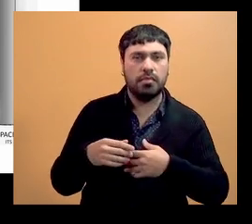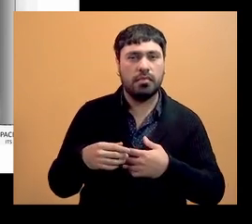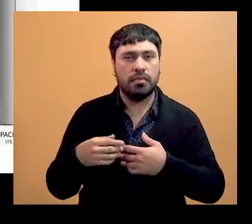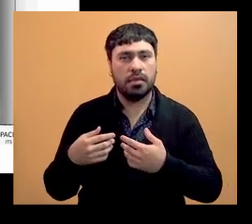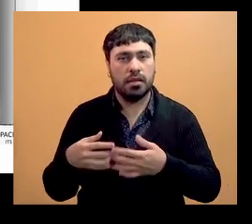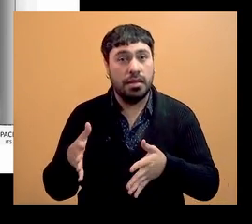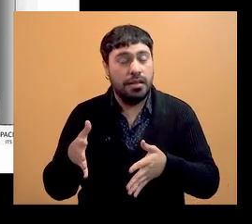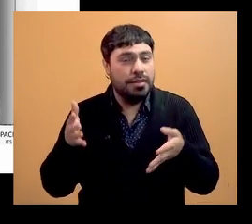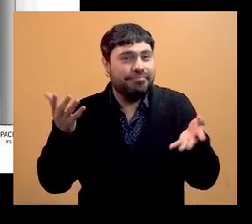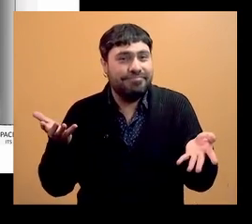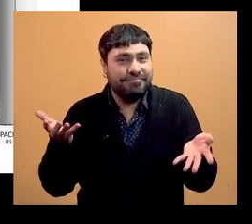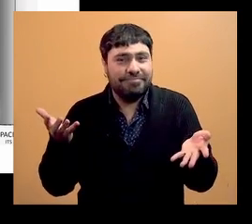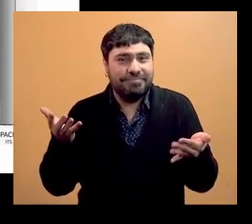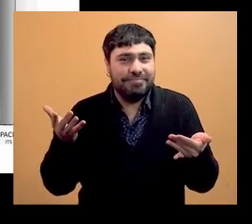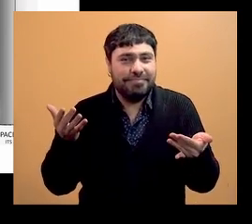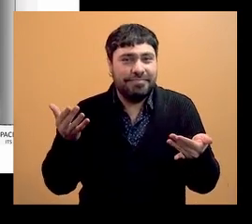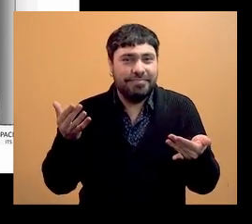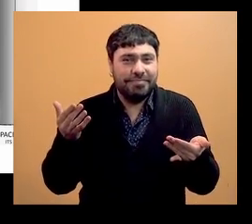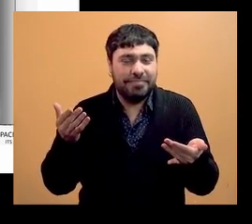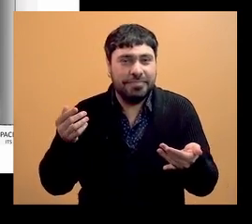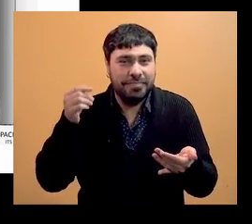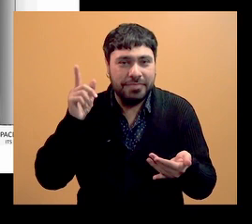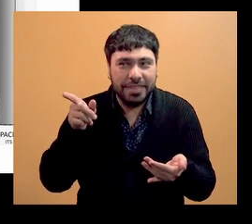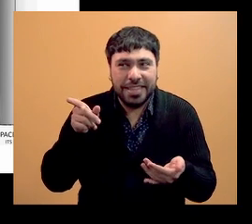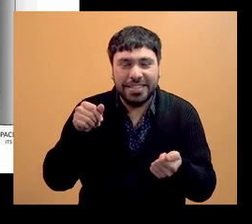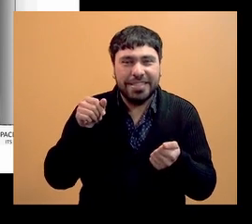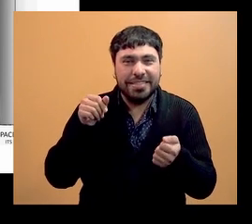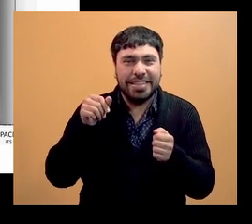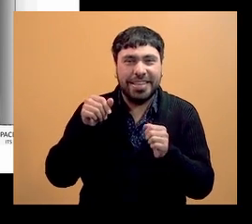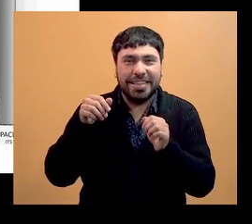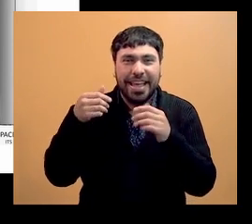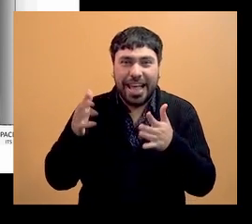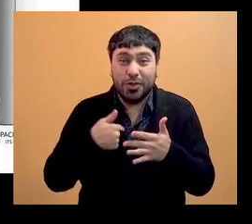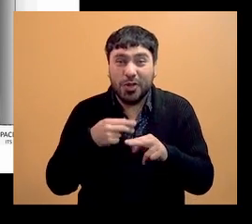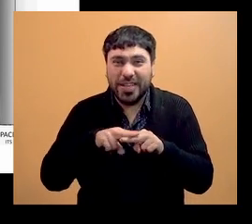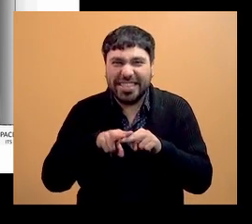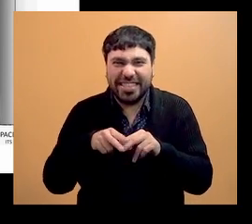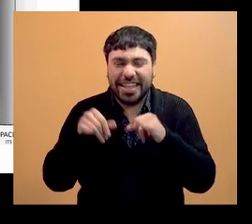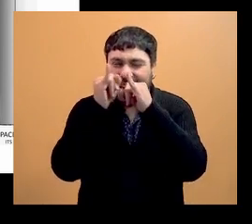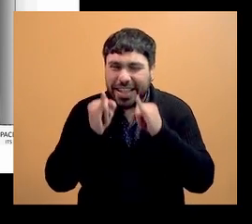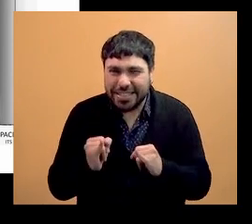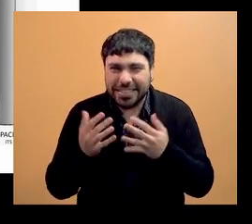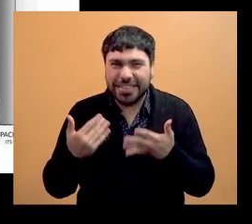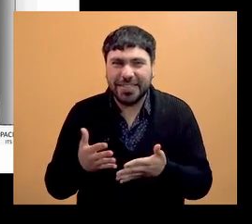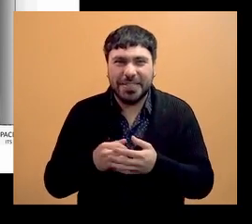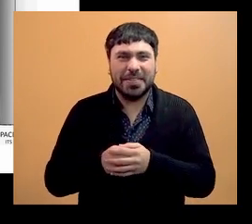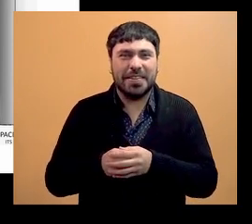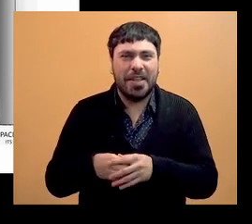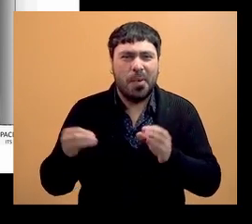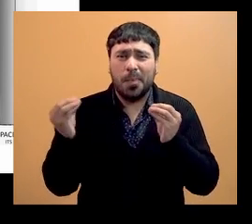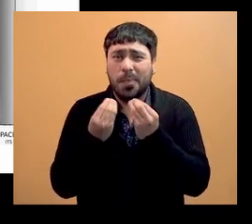en un atacazo artístico y explorando, lo agregué ahí. Ahí ves, entonces ahí usando las mayores características